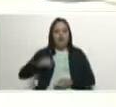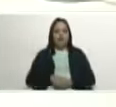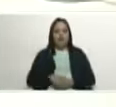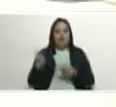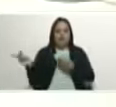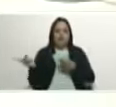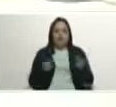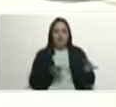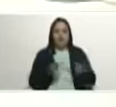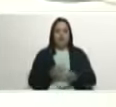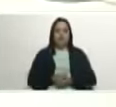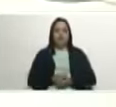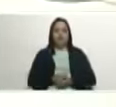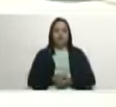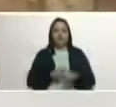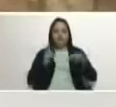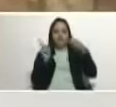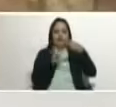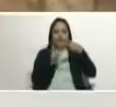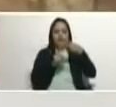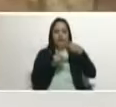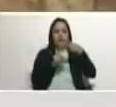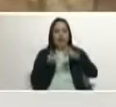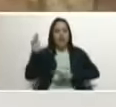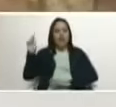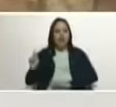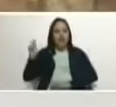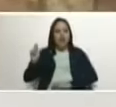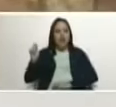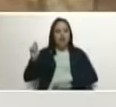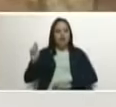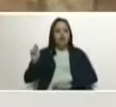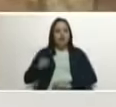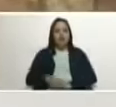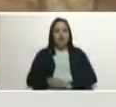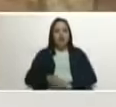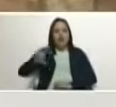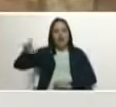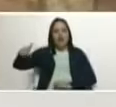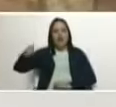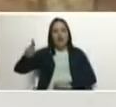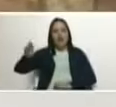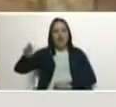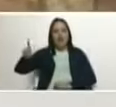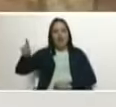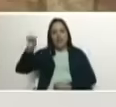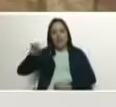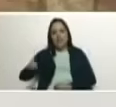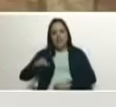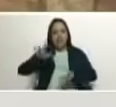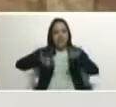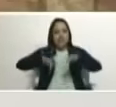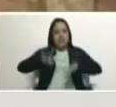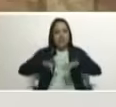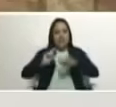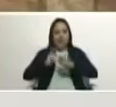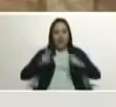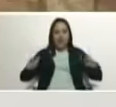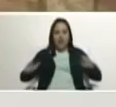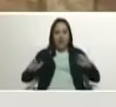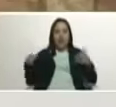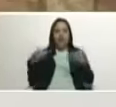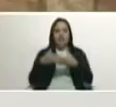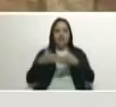bienvenido. El diputado Timoteo Zambrano Guedes, secretario general del